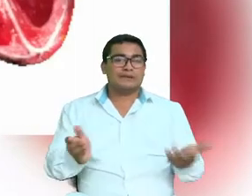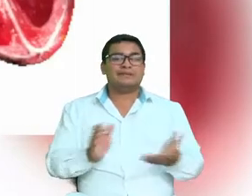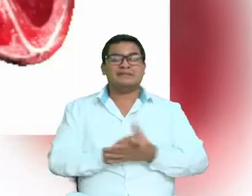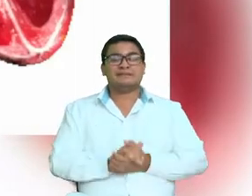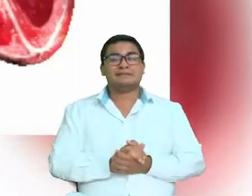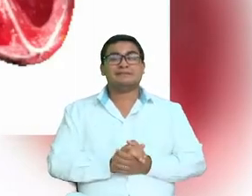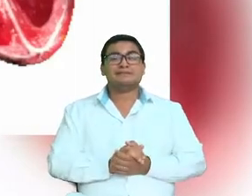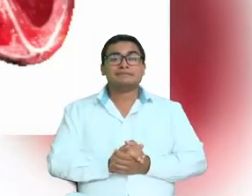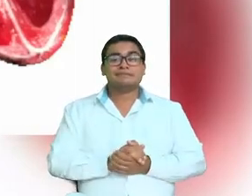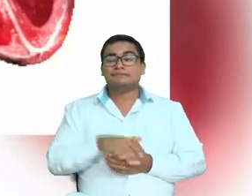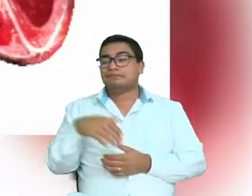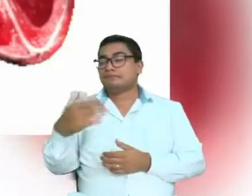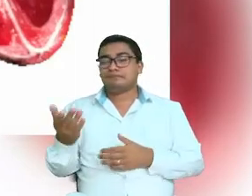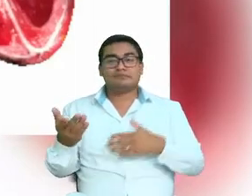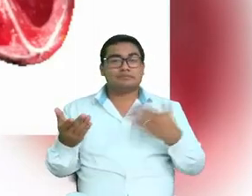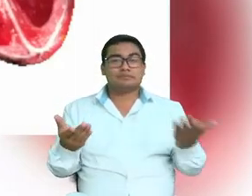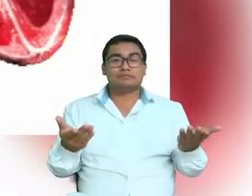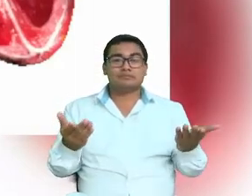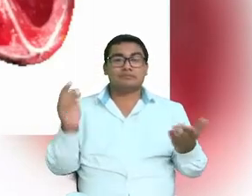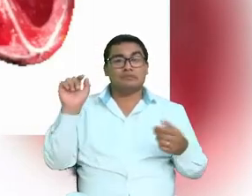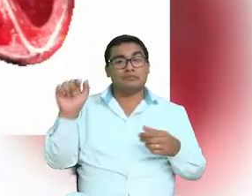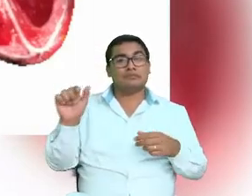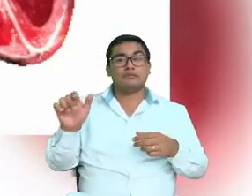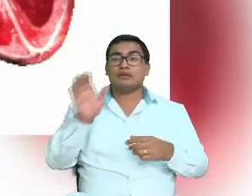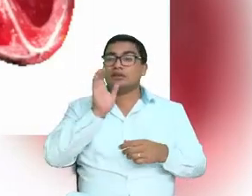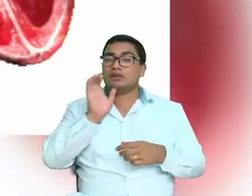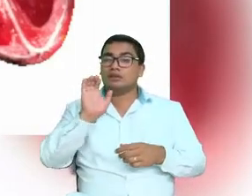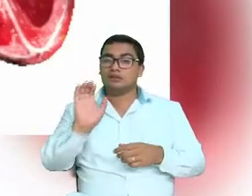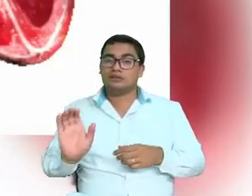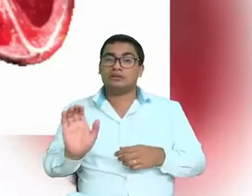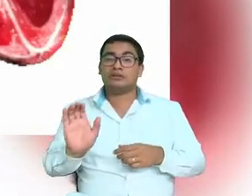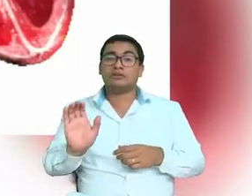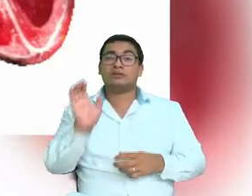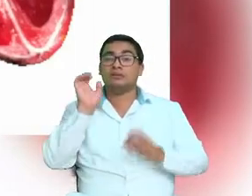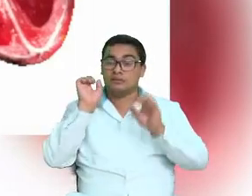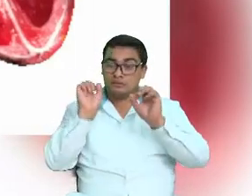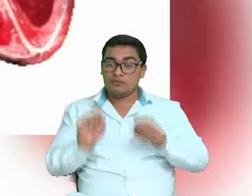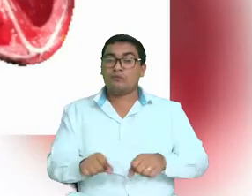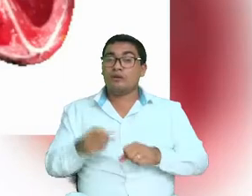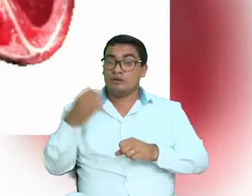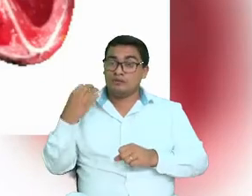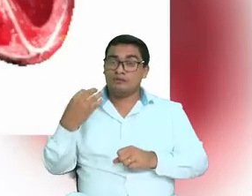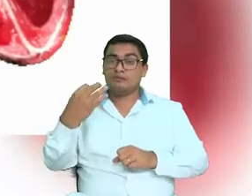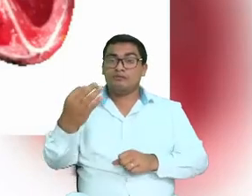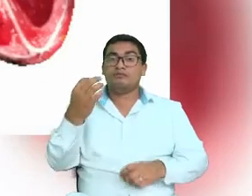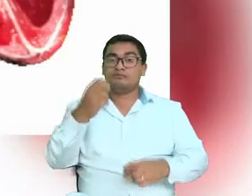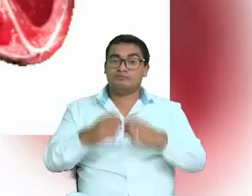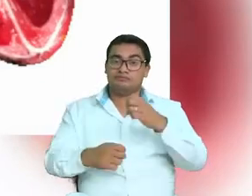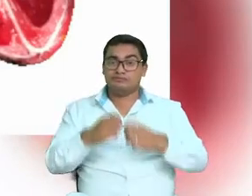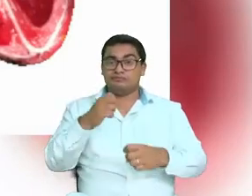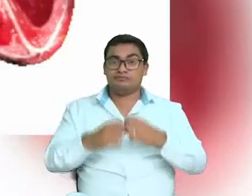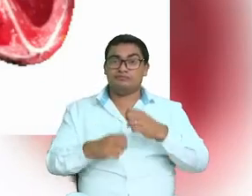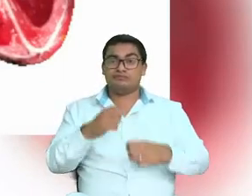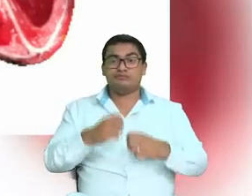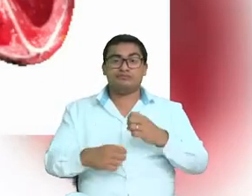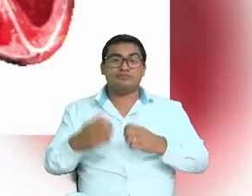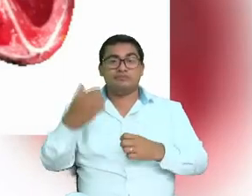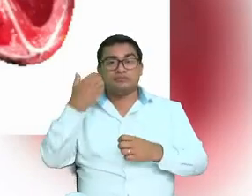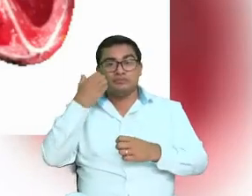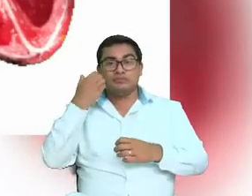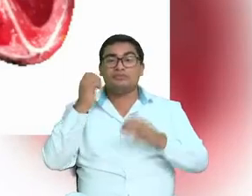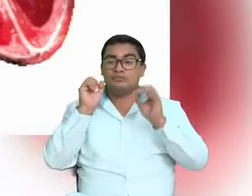el pronóstico que ese niño o esa niña tiene en un futuro? ¿Qué enfermedades